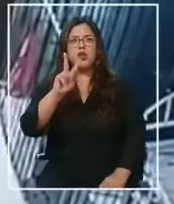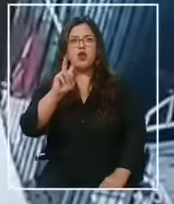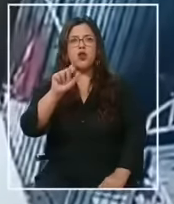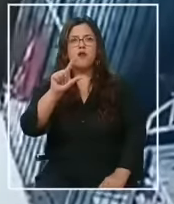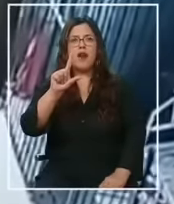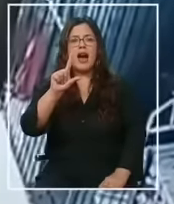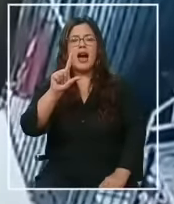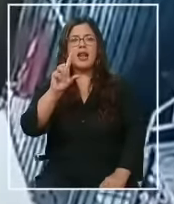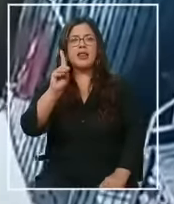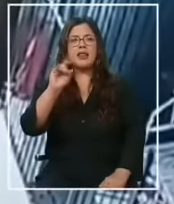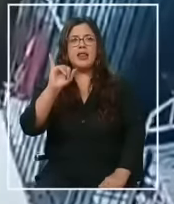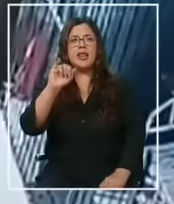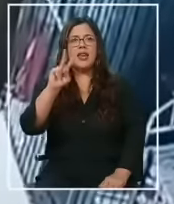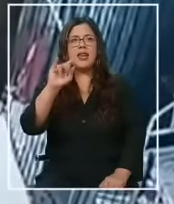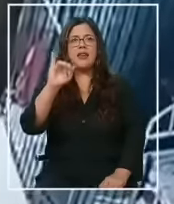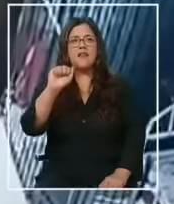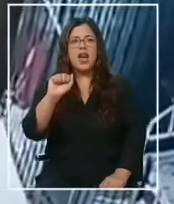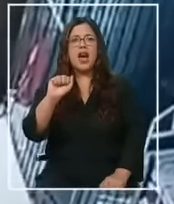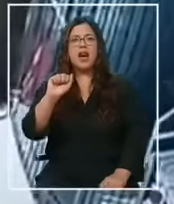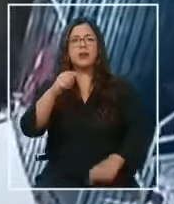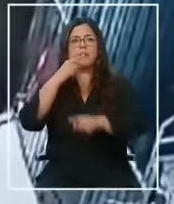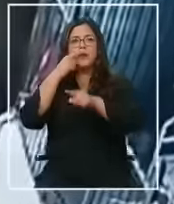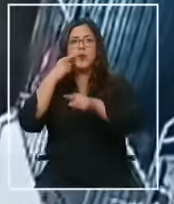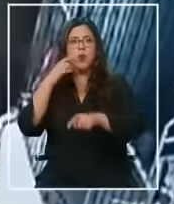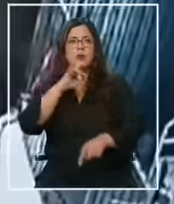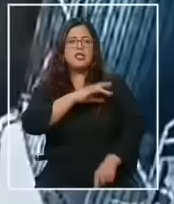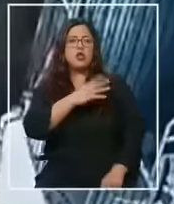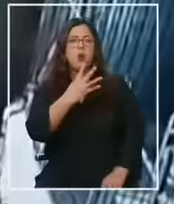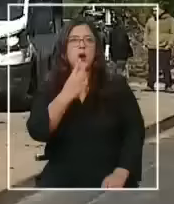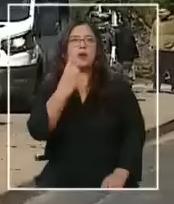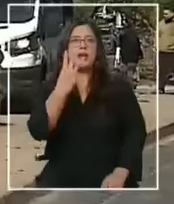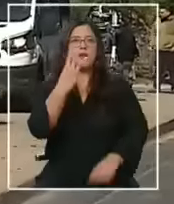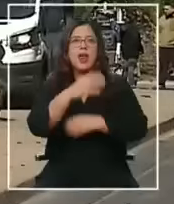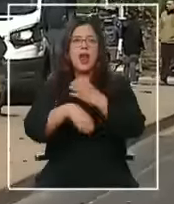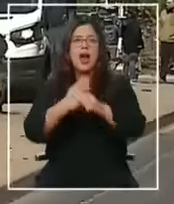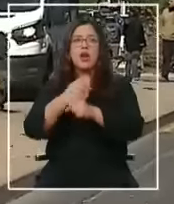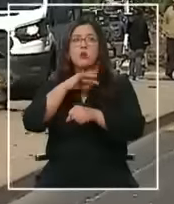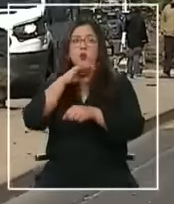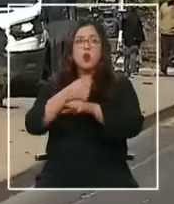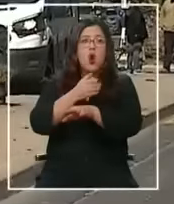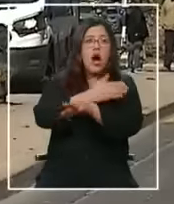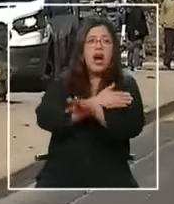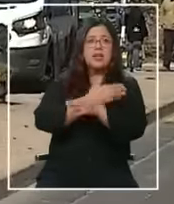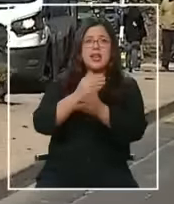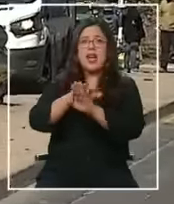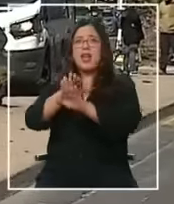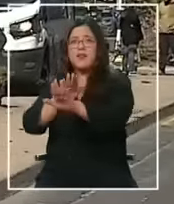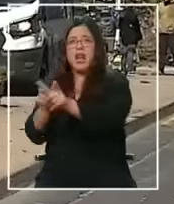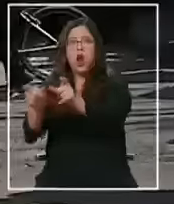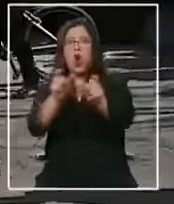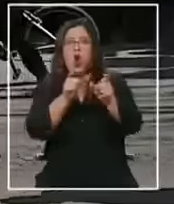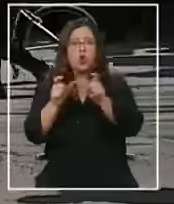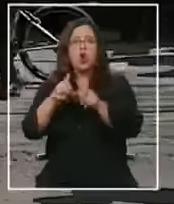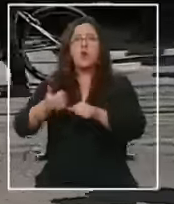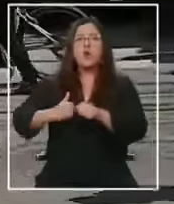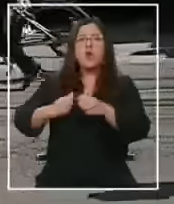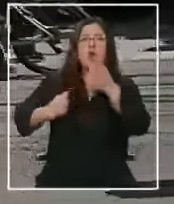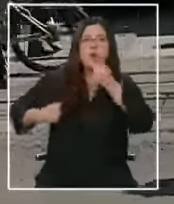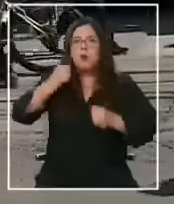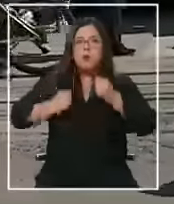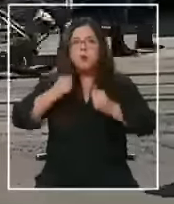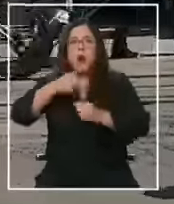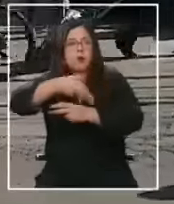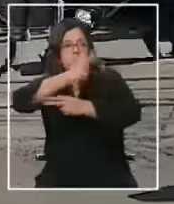era quien escapaba de la policía. Chileno de 43 años, minutos antes intentó evadir un control policial y corrió